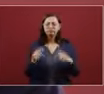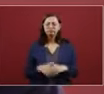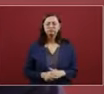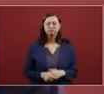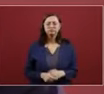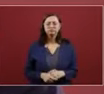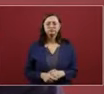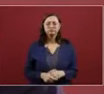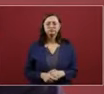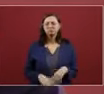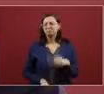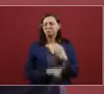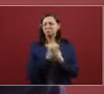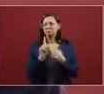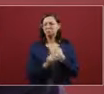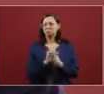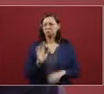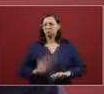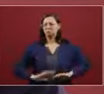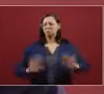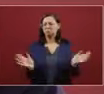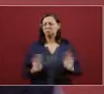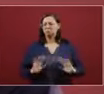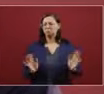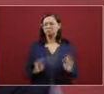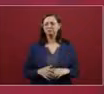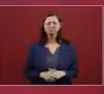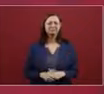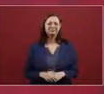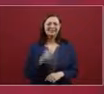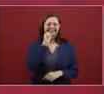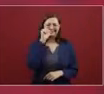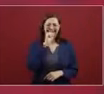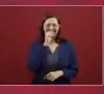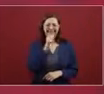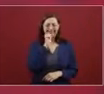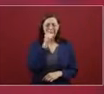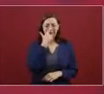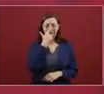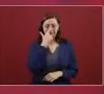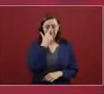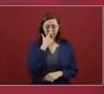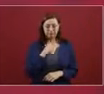no hay ningún problema con nadie.